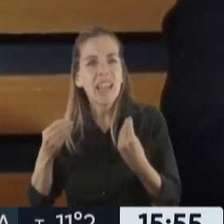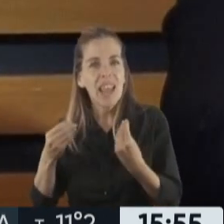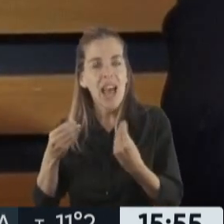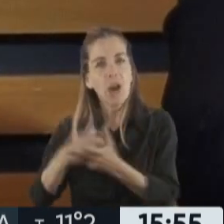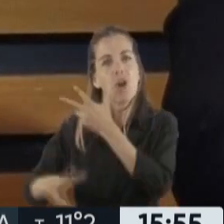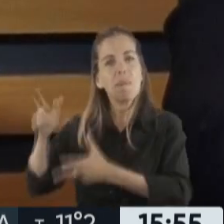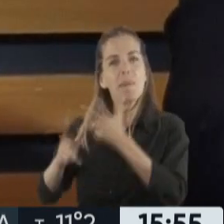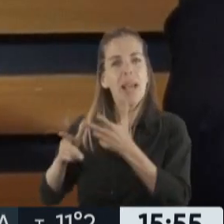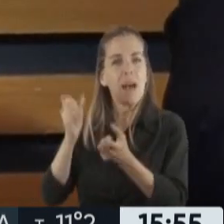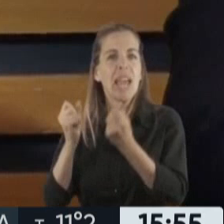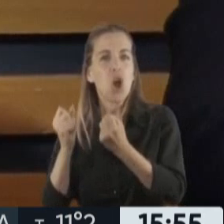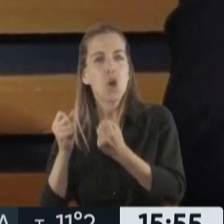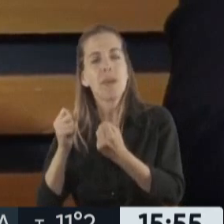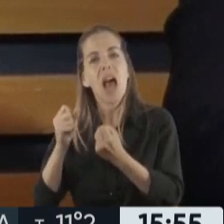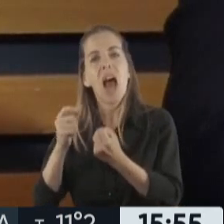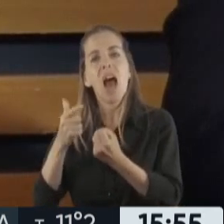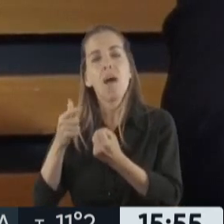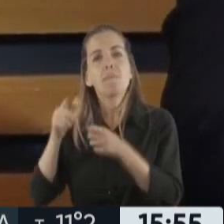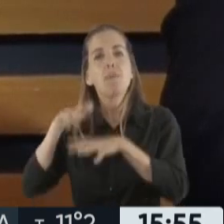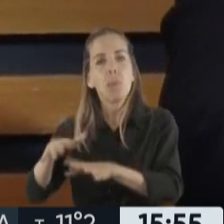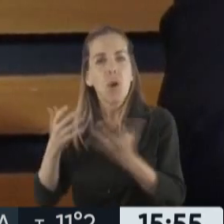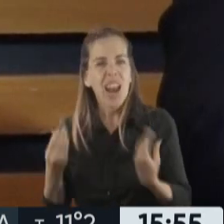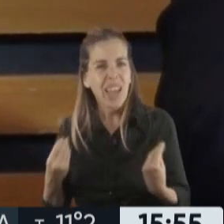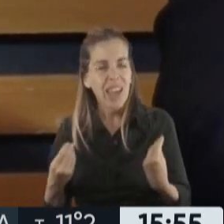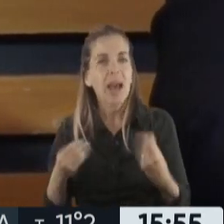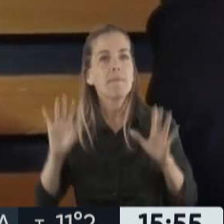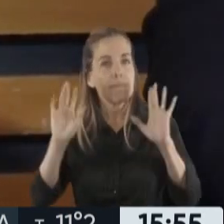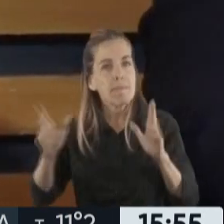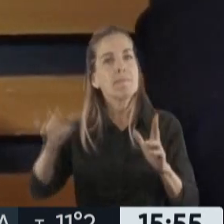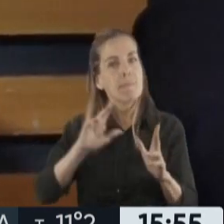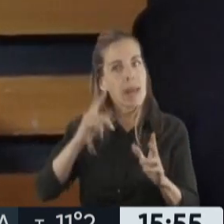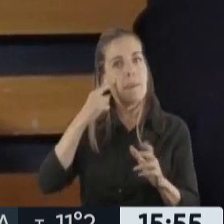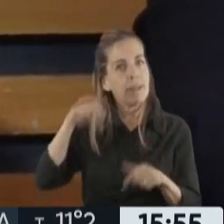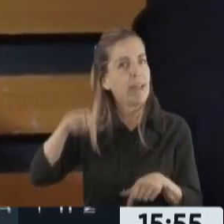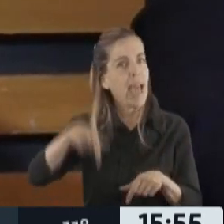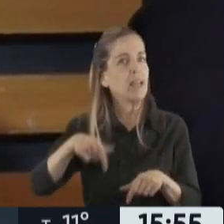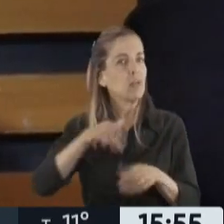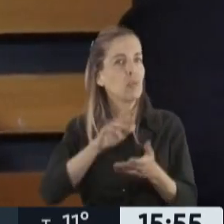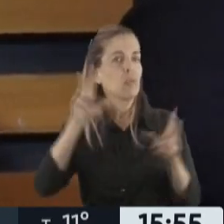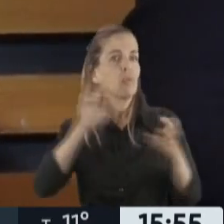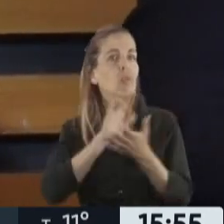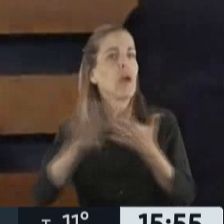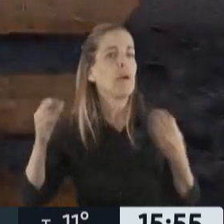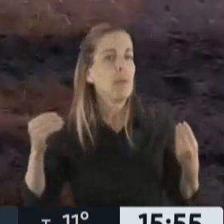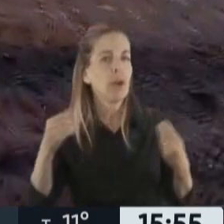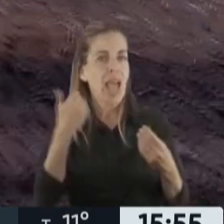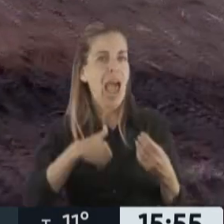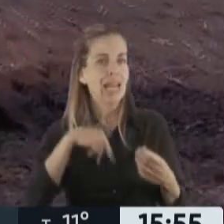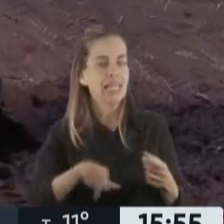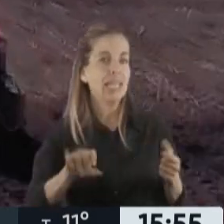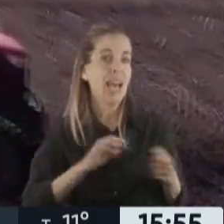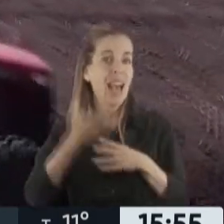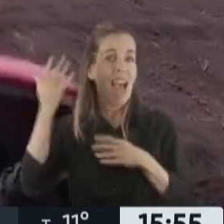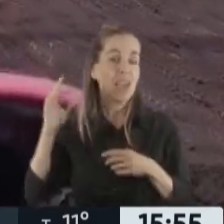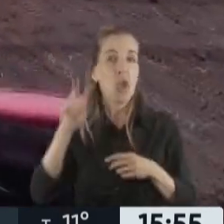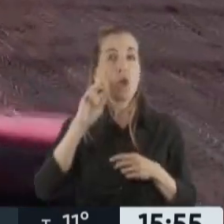qué se trataba eso. Y me decían, mirá que es un fenómeno que ha llegado para quedarse porque la Argentina ha sufrido en el año